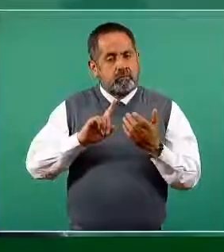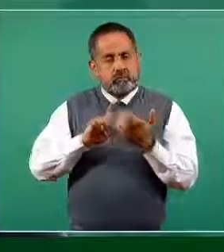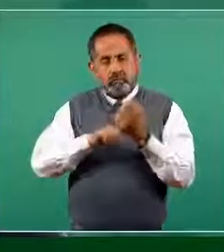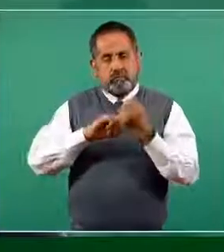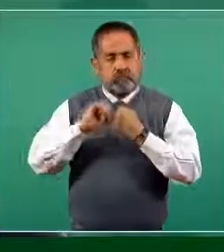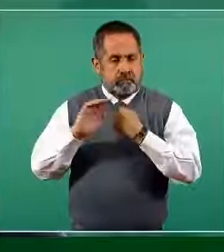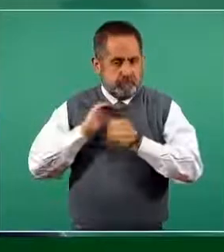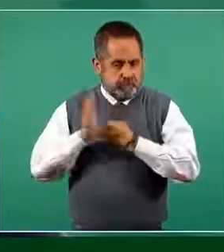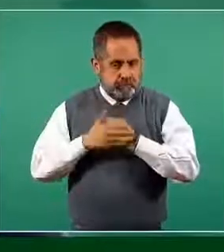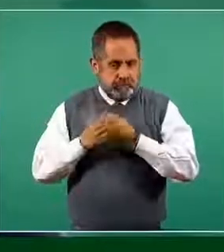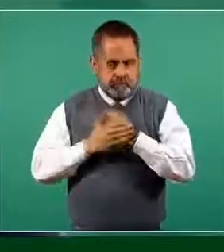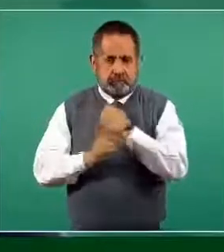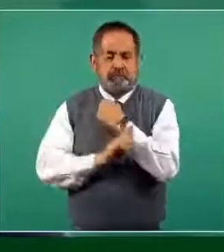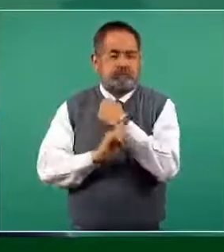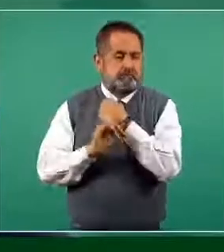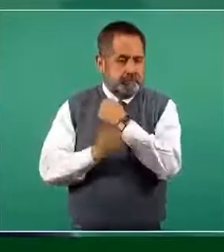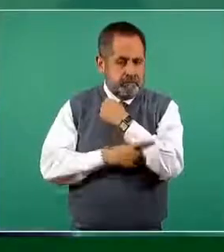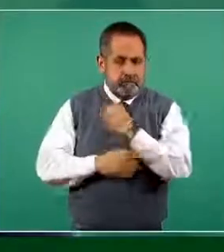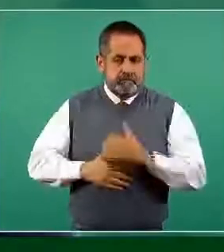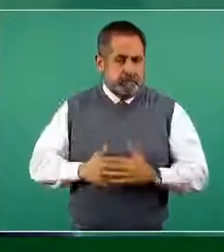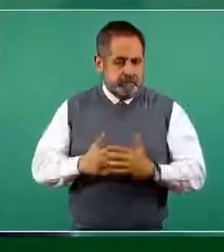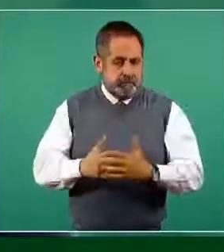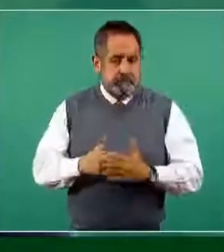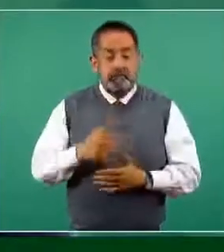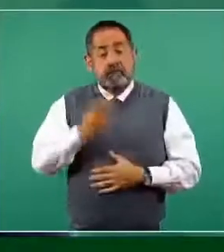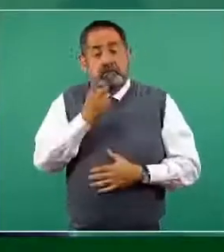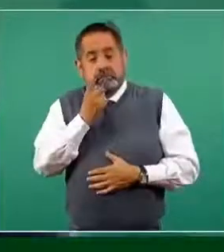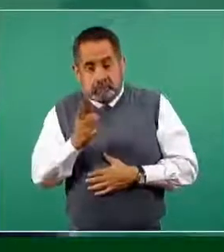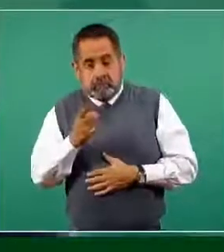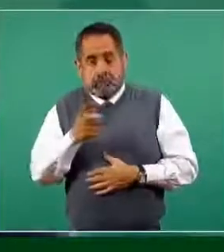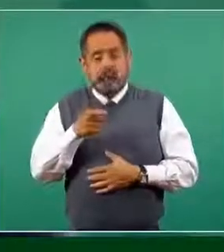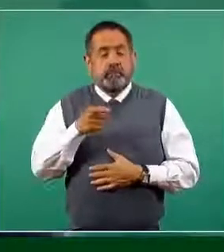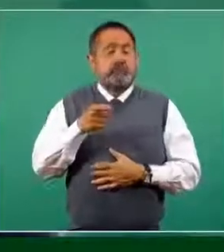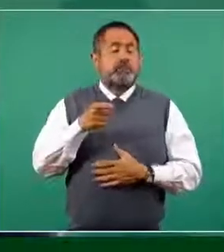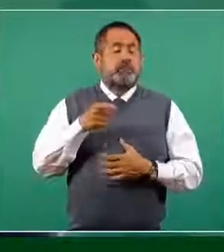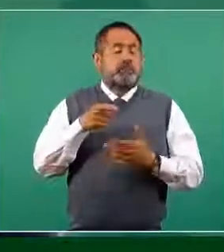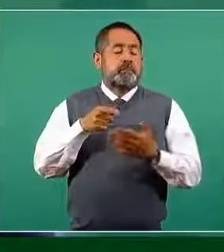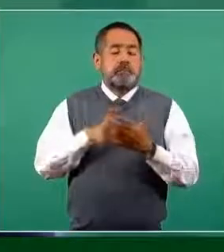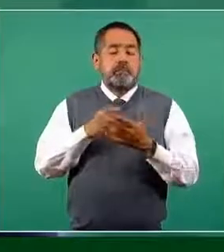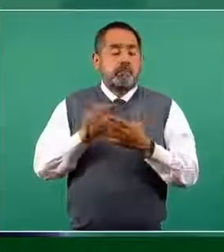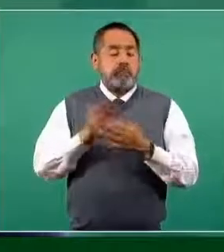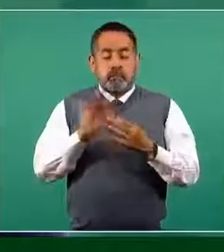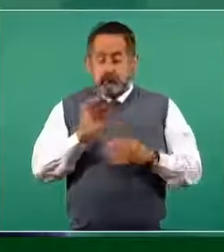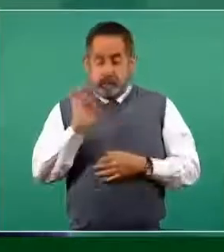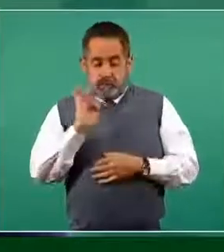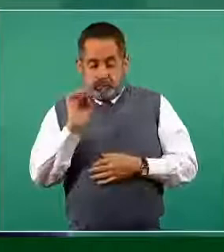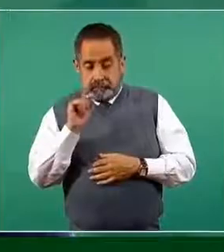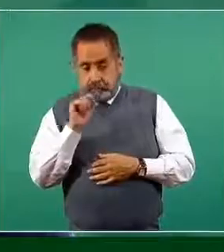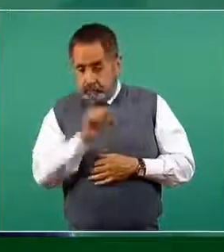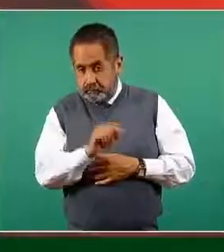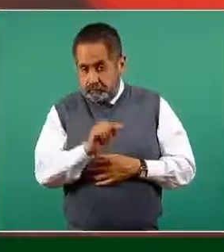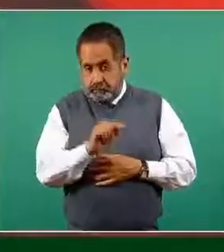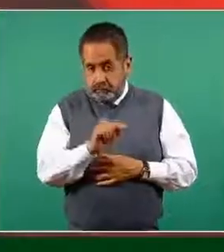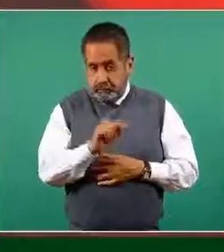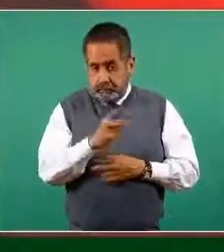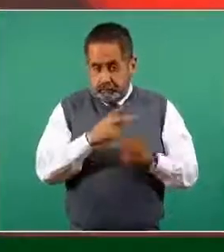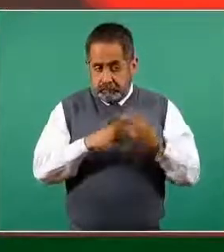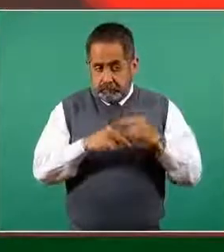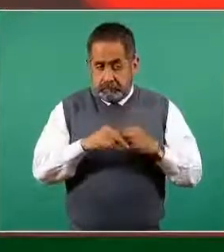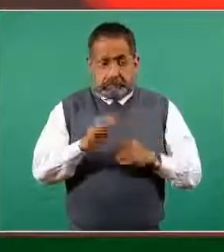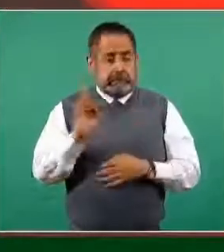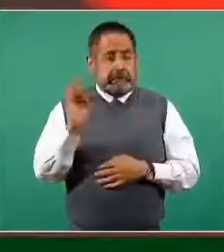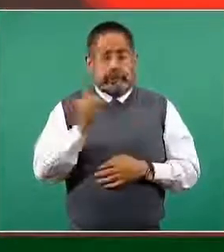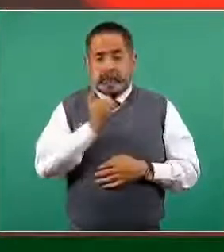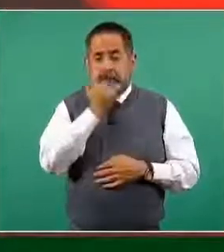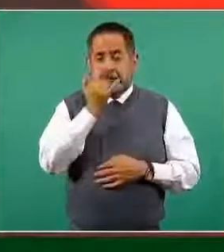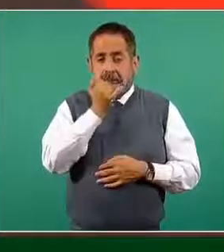recomendación explícitamente lo que dice es: en aquellas circunstancias en donde el riesgo es más grande, el